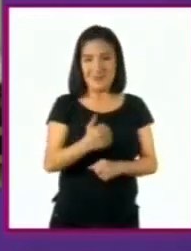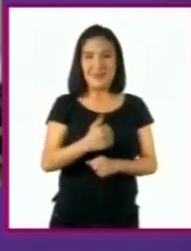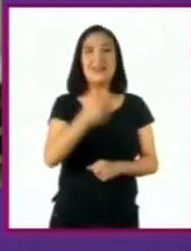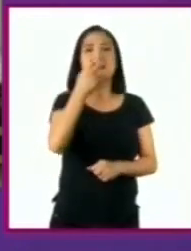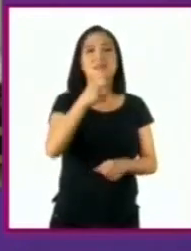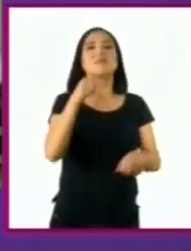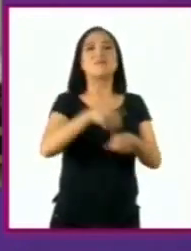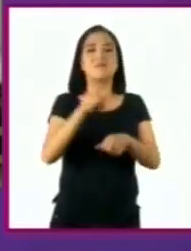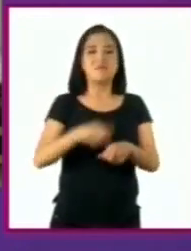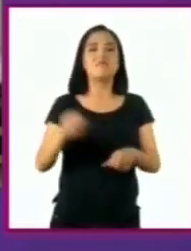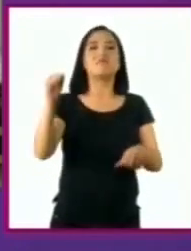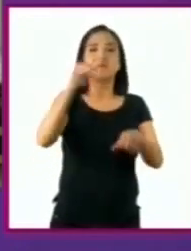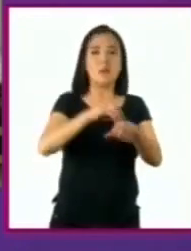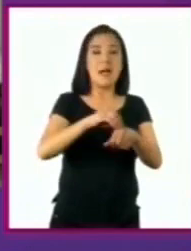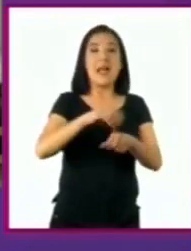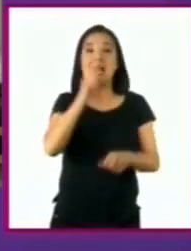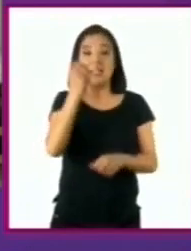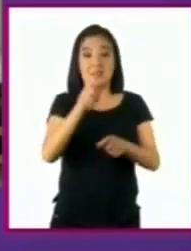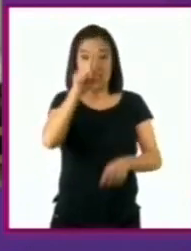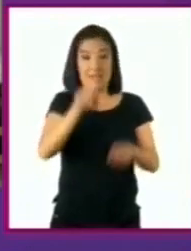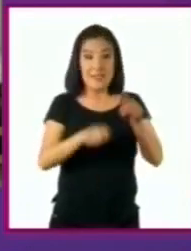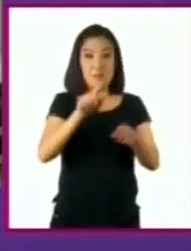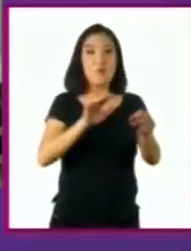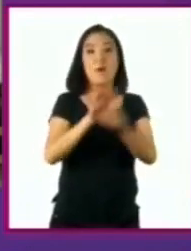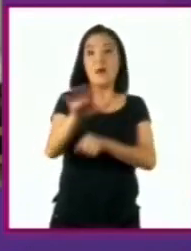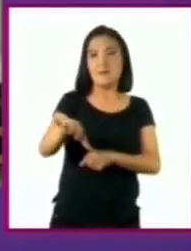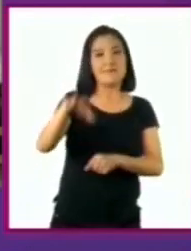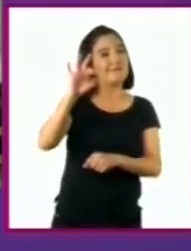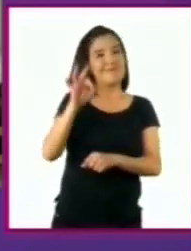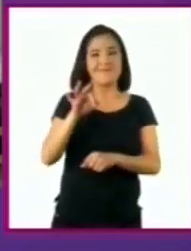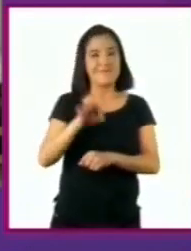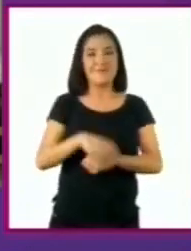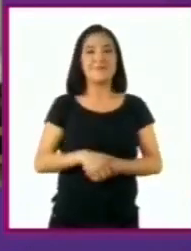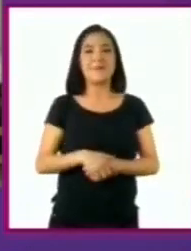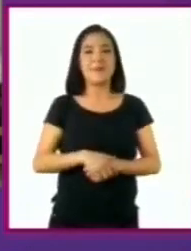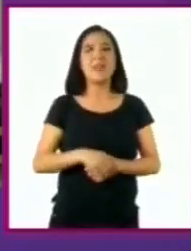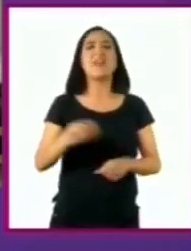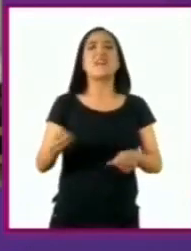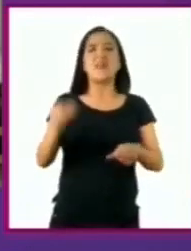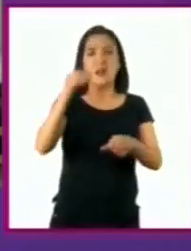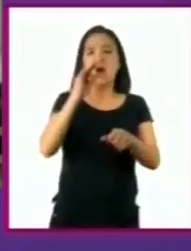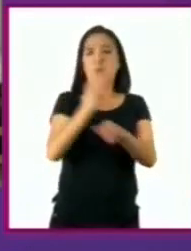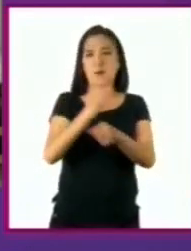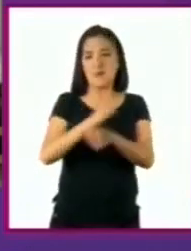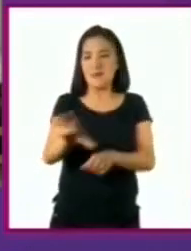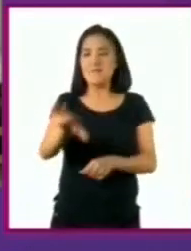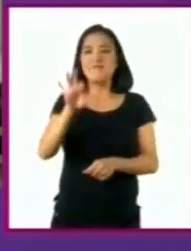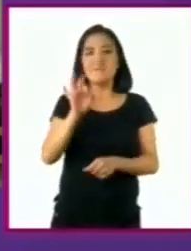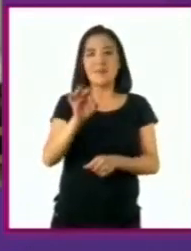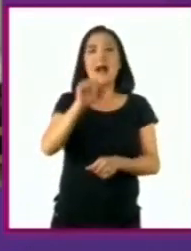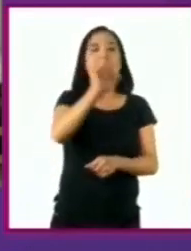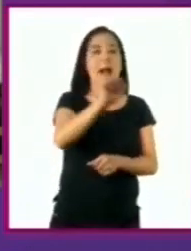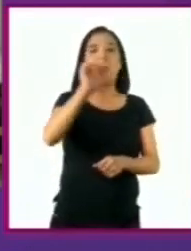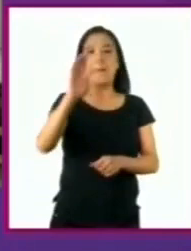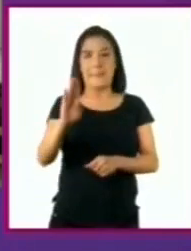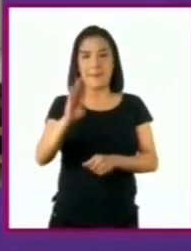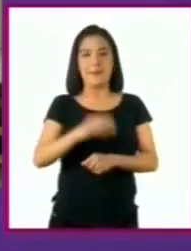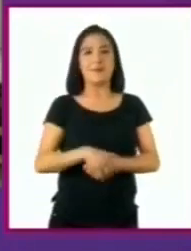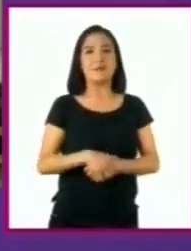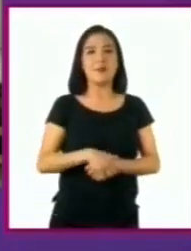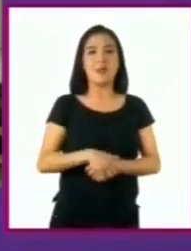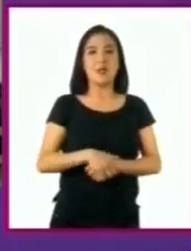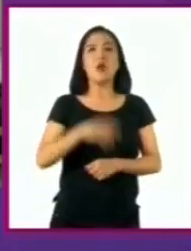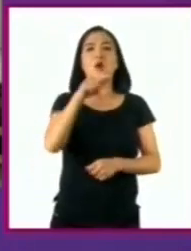un número que no depende de los segmentos escogidos. Escojamos, por ejemplo, el segmento AB. Su